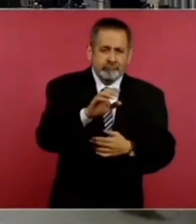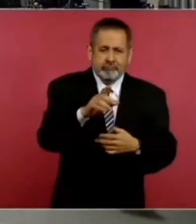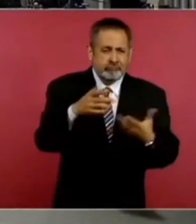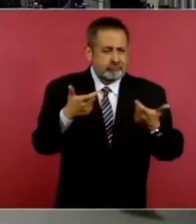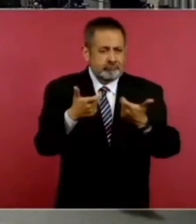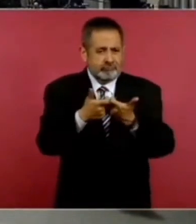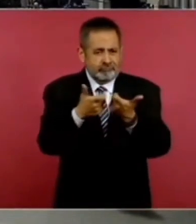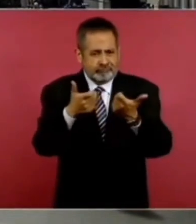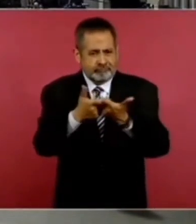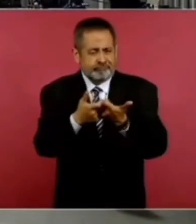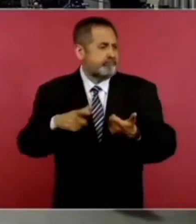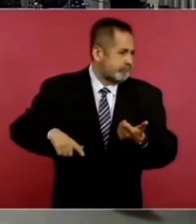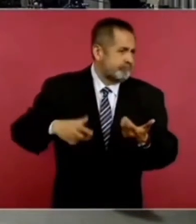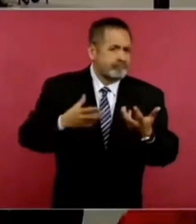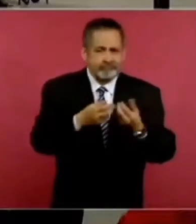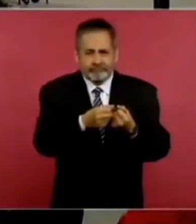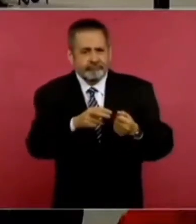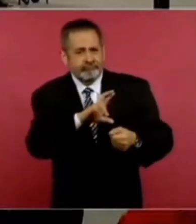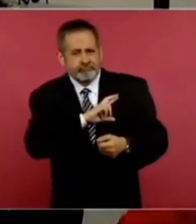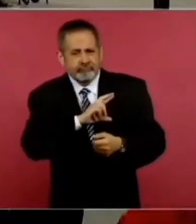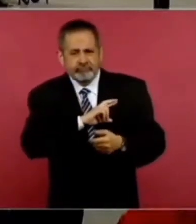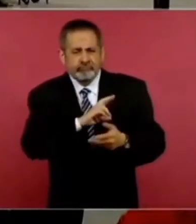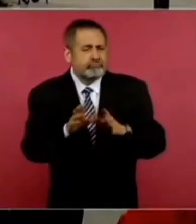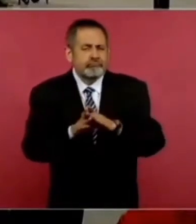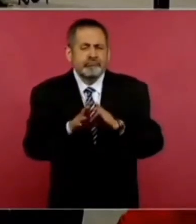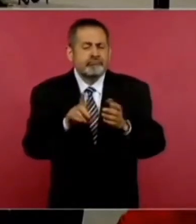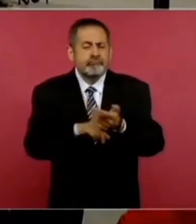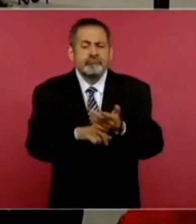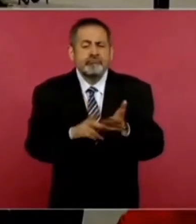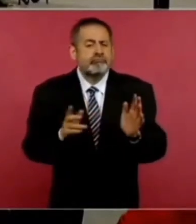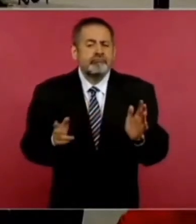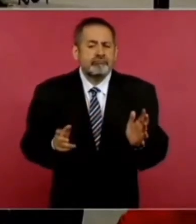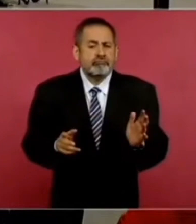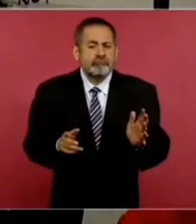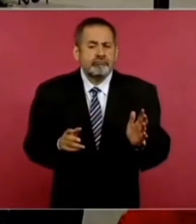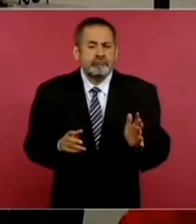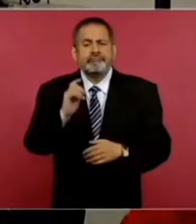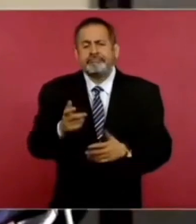O sea, ¿estos planes en conjunto o o fue meramente por